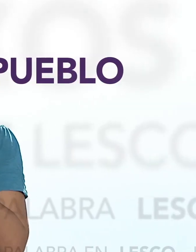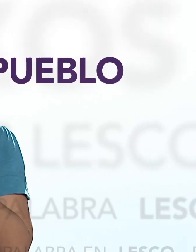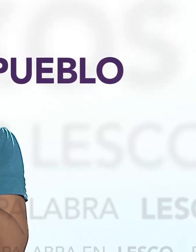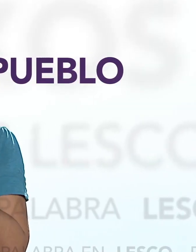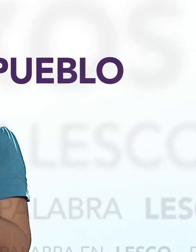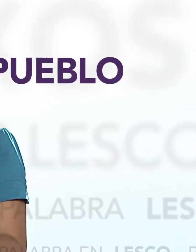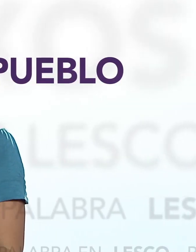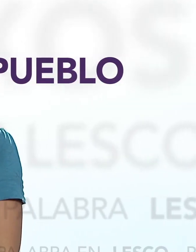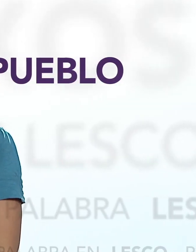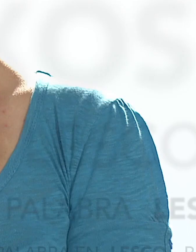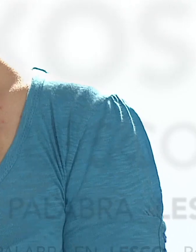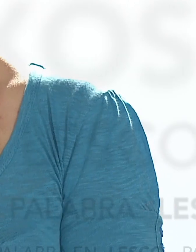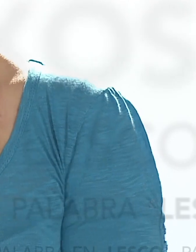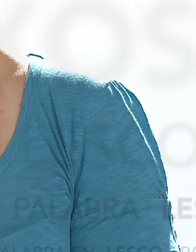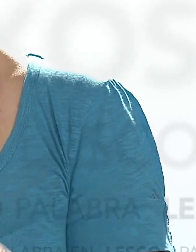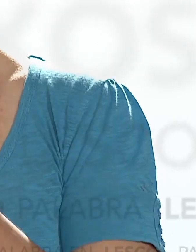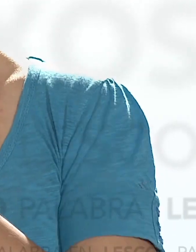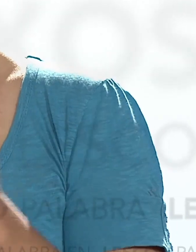Pueblo.